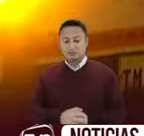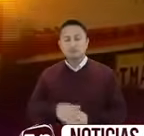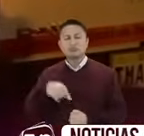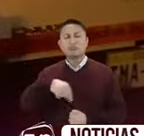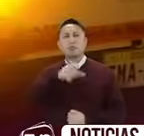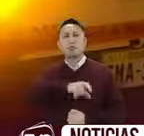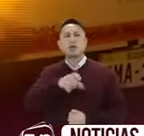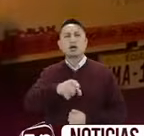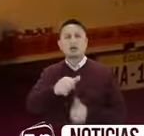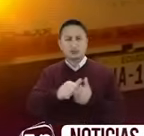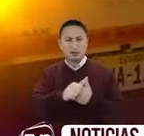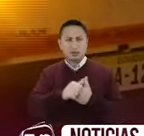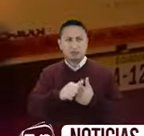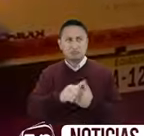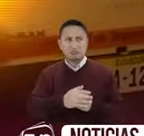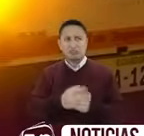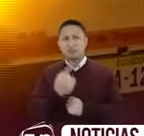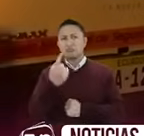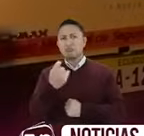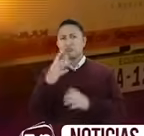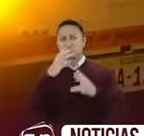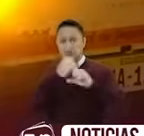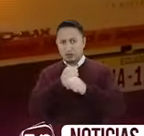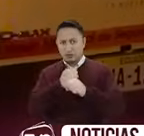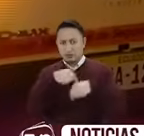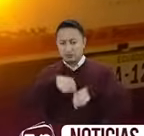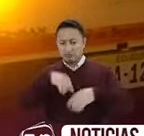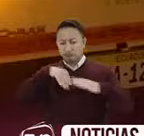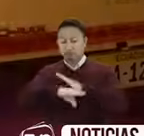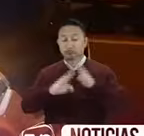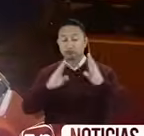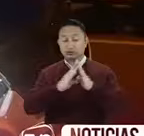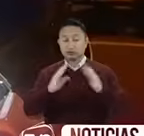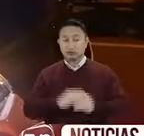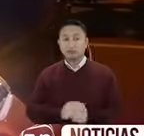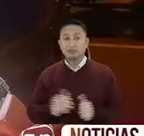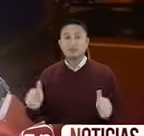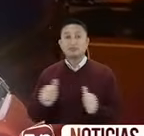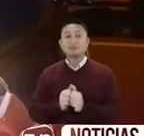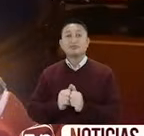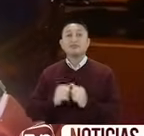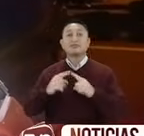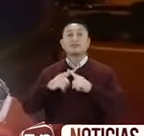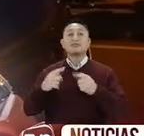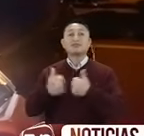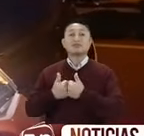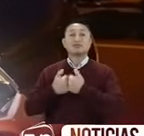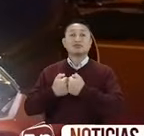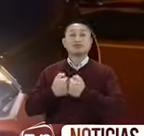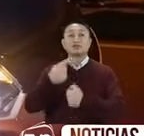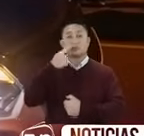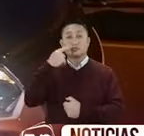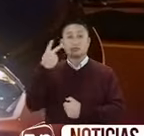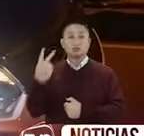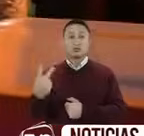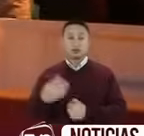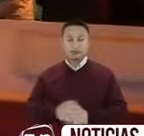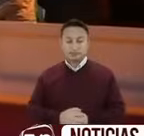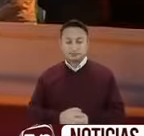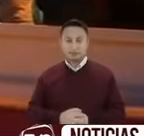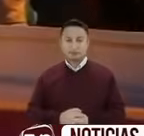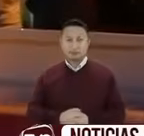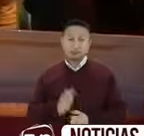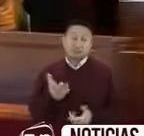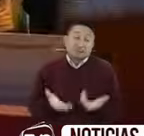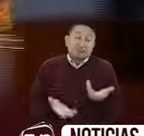de las 11:30, el afectado ingresó a su vivienda en compañía de su ex conviviente y de dos hombres más. Se presume